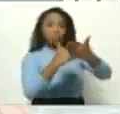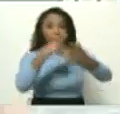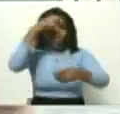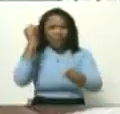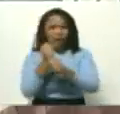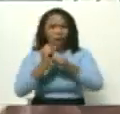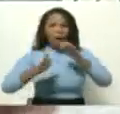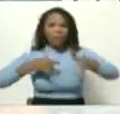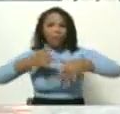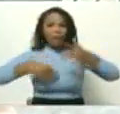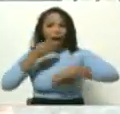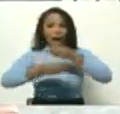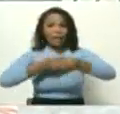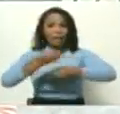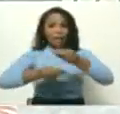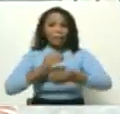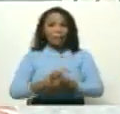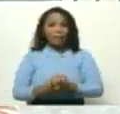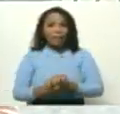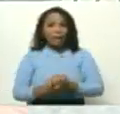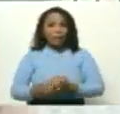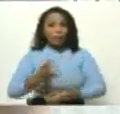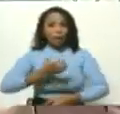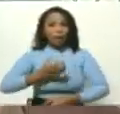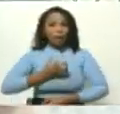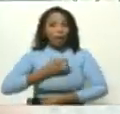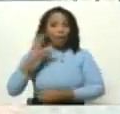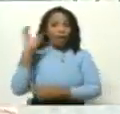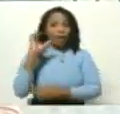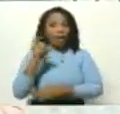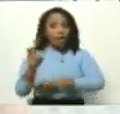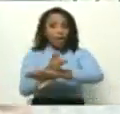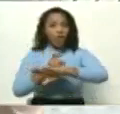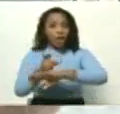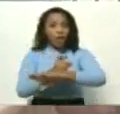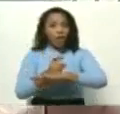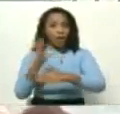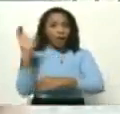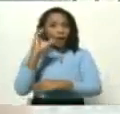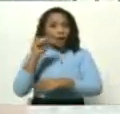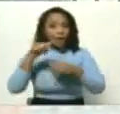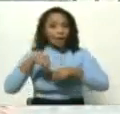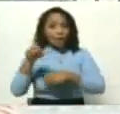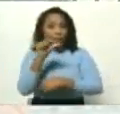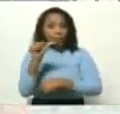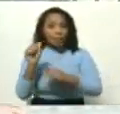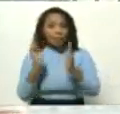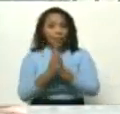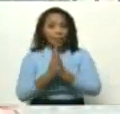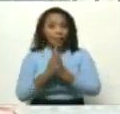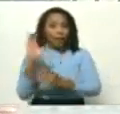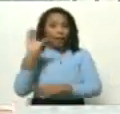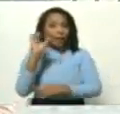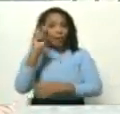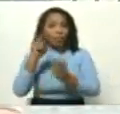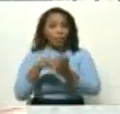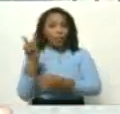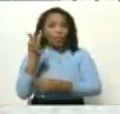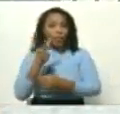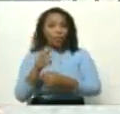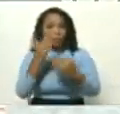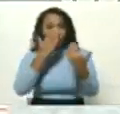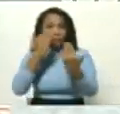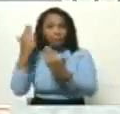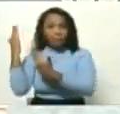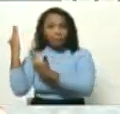las actividades que se van a realizar por parte de la Alcaldía de Caracas y el Gobierno de Caracas durante esta Semana Santa Caracas 2022. Escuchemos